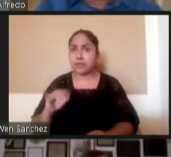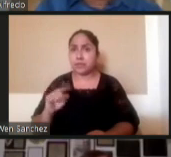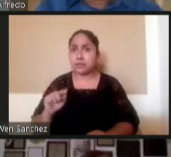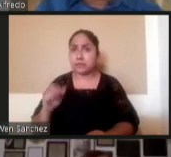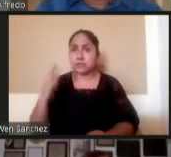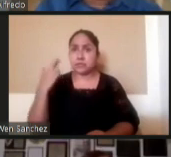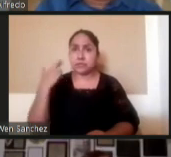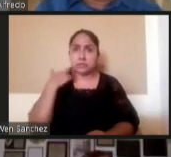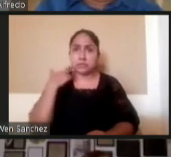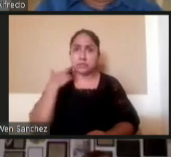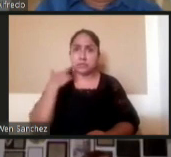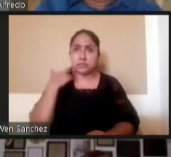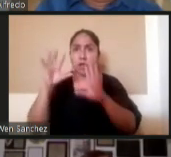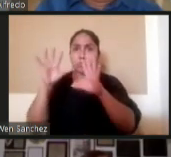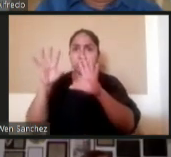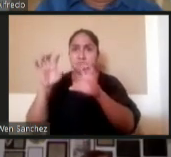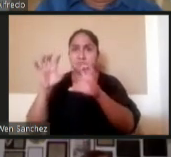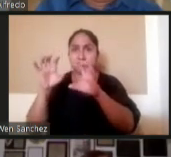para poder proceder a votar.